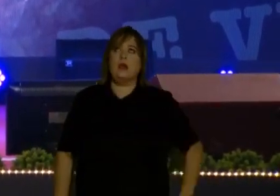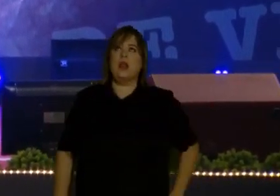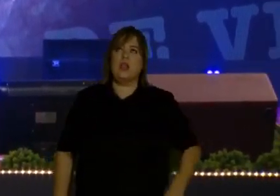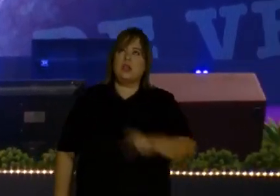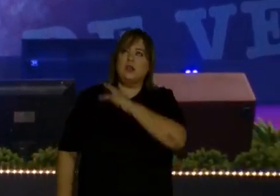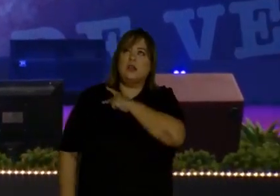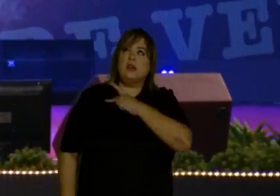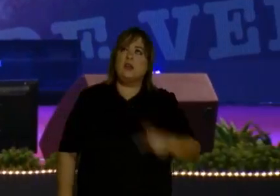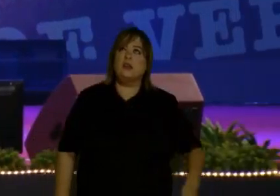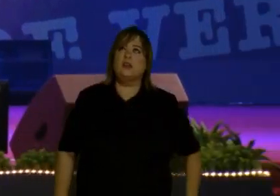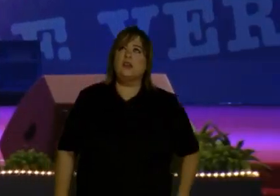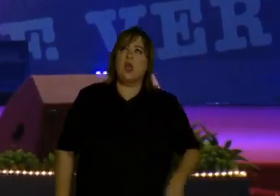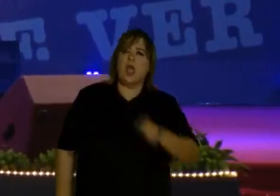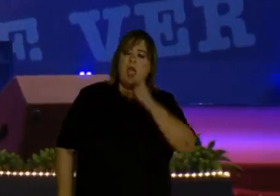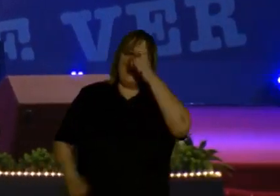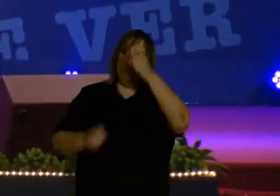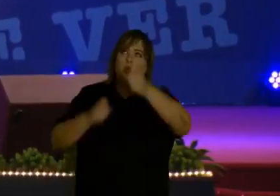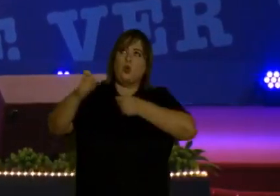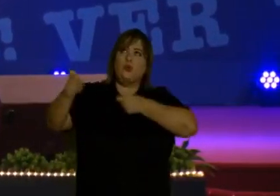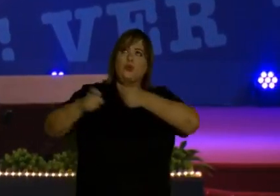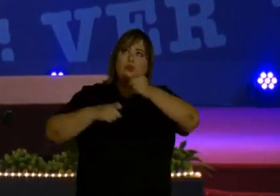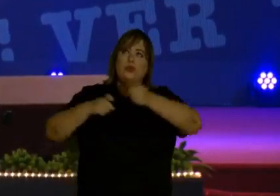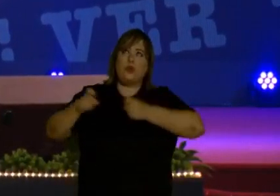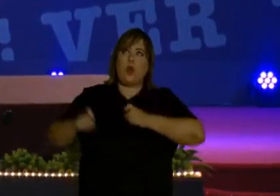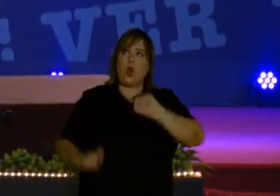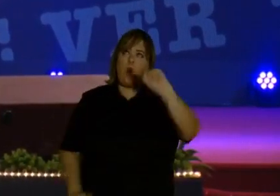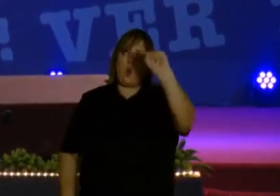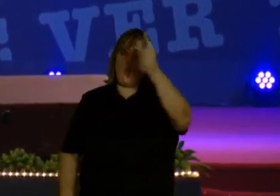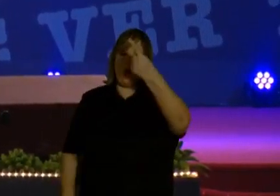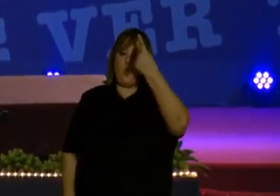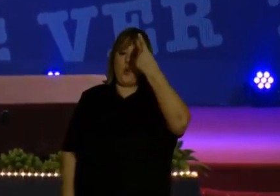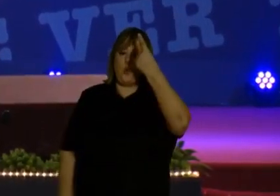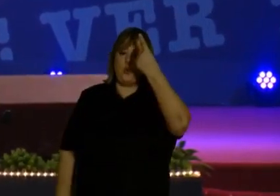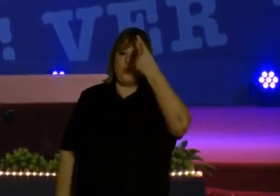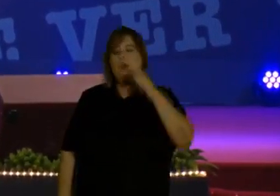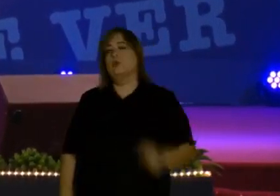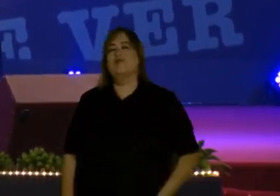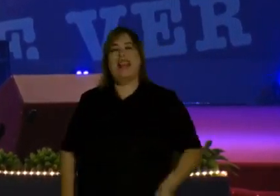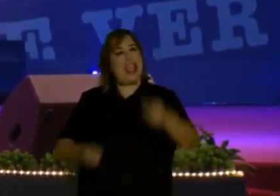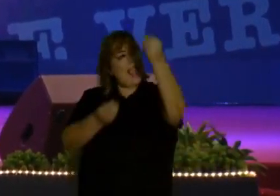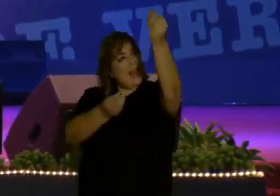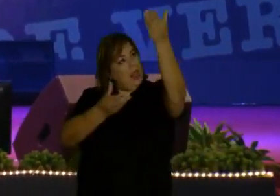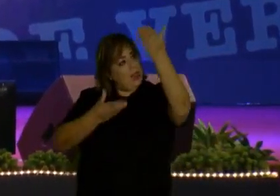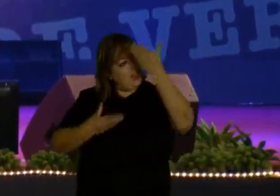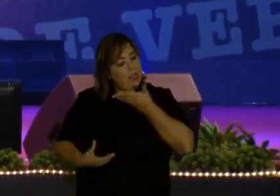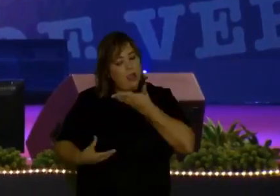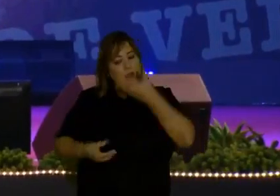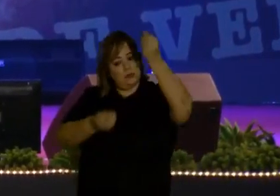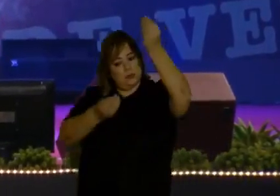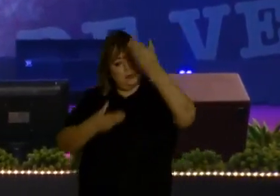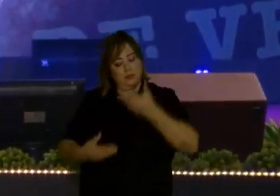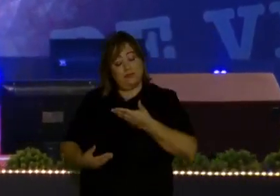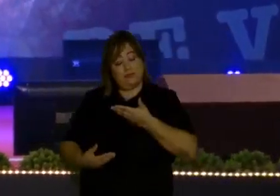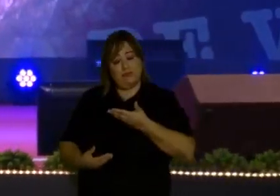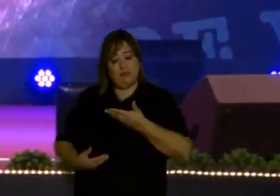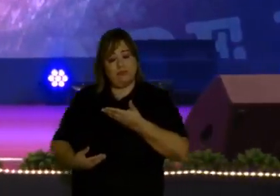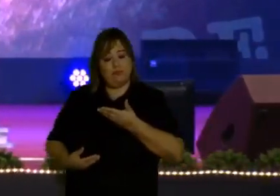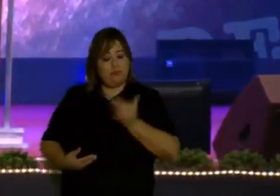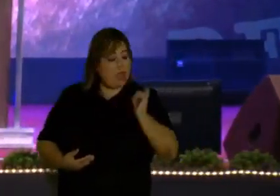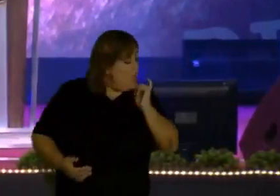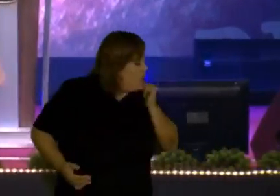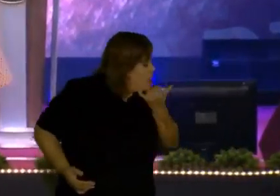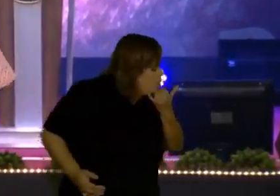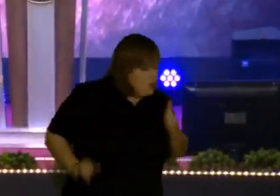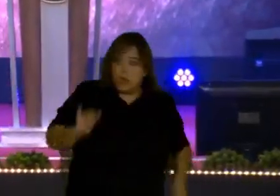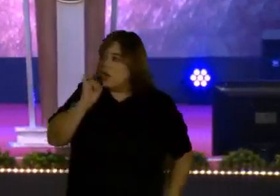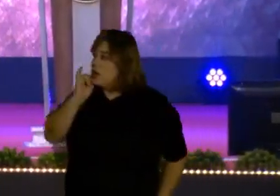¿Quién más tiene una oferta como la tiene Jesús? ¿Quién da lo que el Señor da? Yo te puedo fallar, el otro te puede fallar, pero Dios